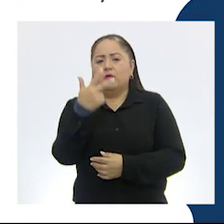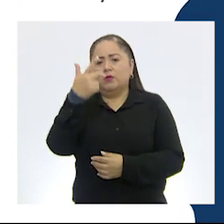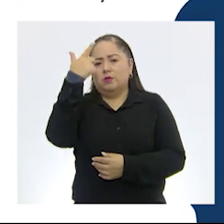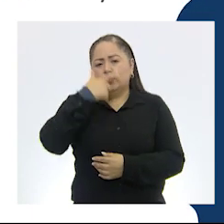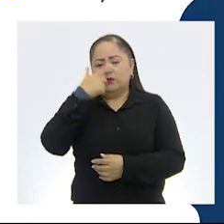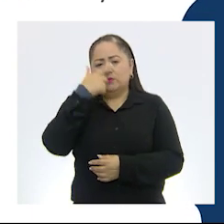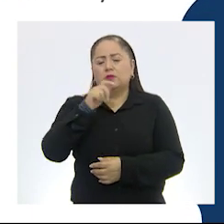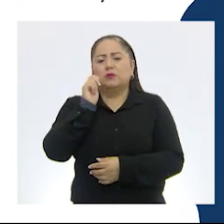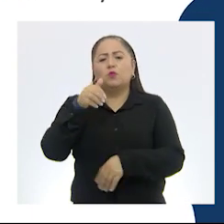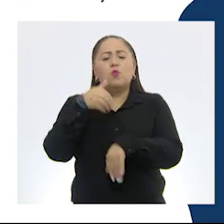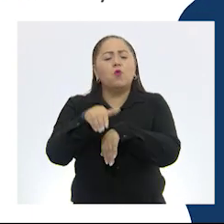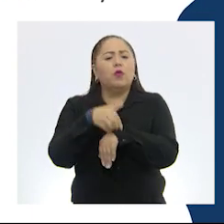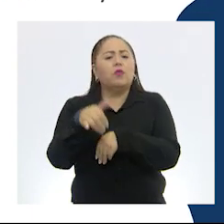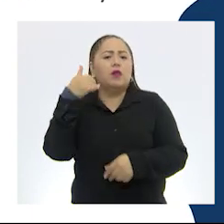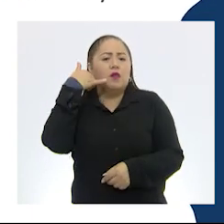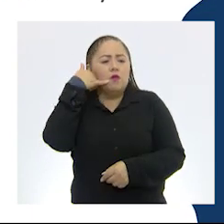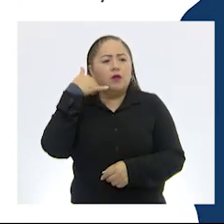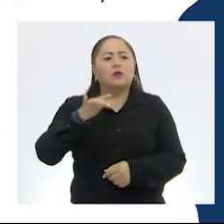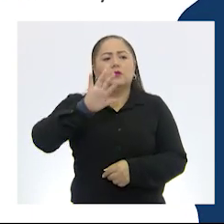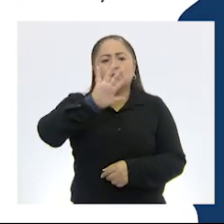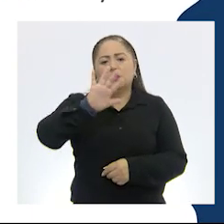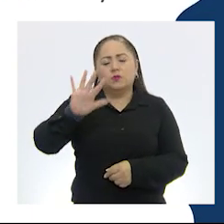horas al teléfono